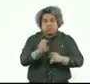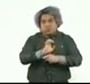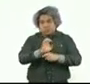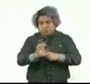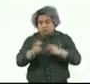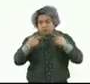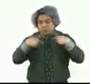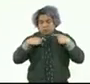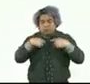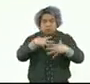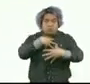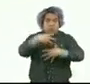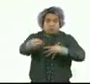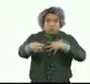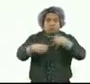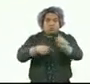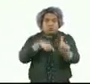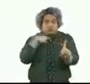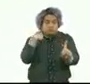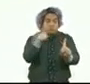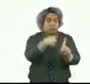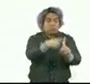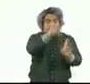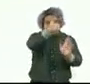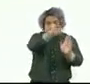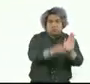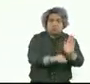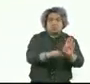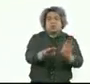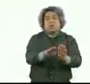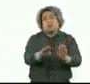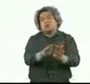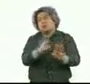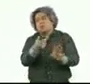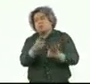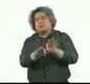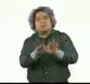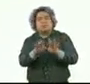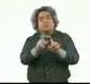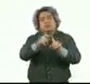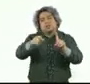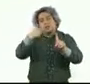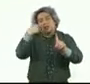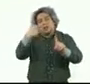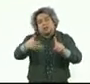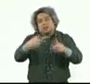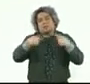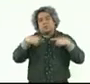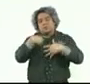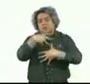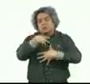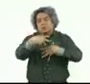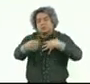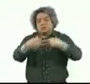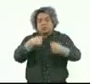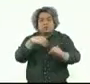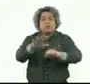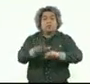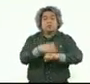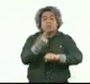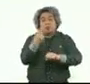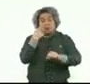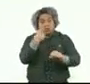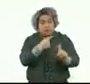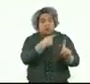casos positivos en realidad es una caída de la tendencia subyacente del contagio en la ciudad, derivado de que vemos que la positividad